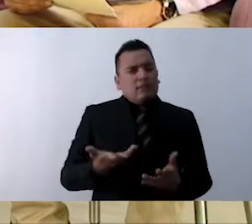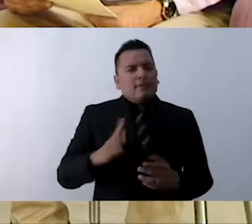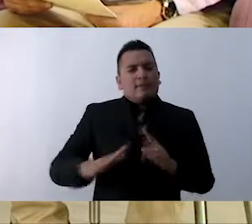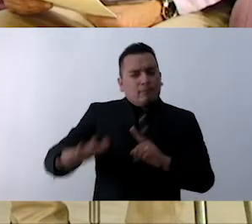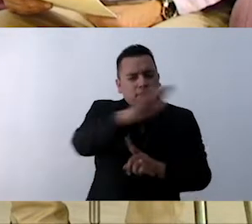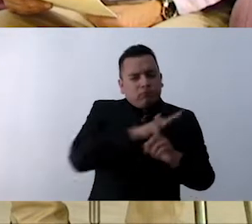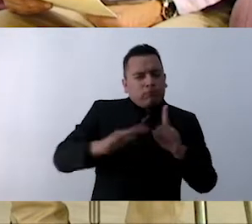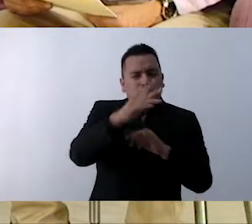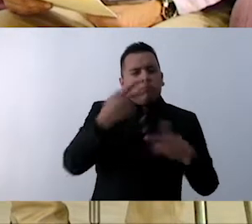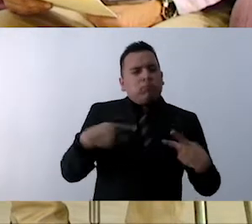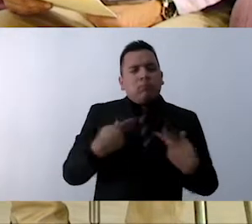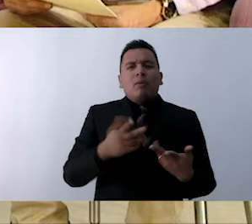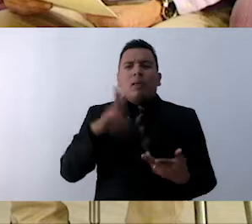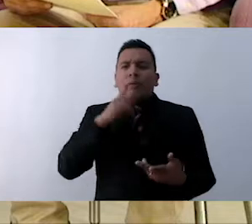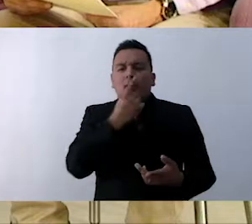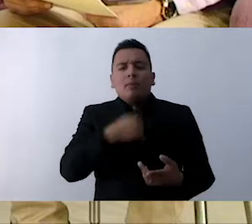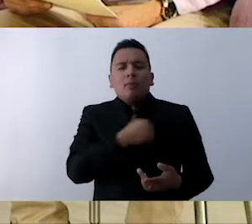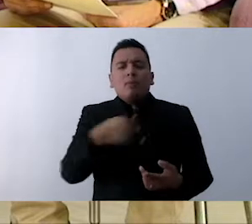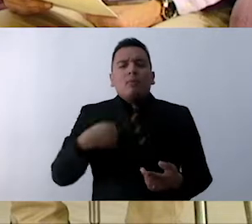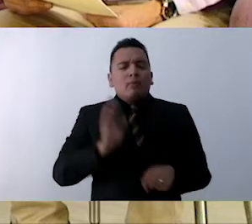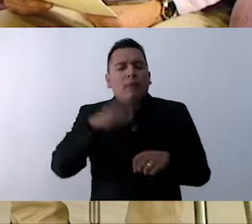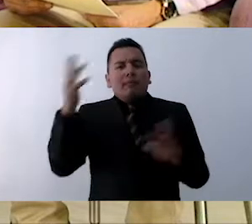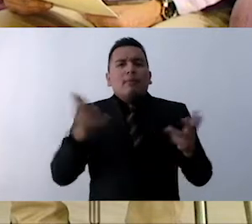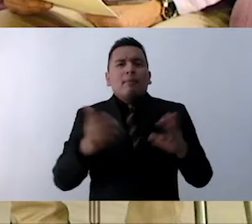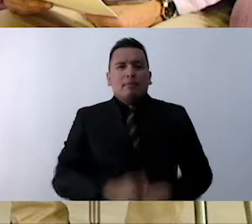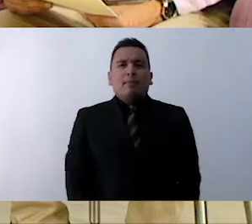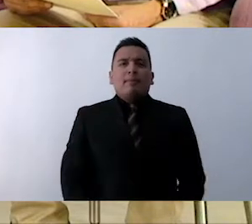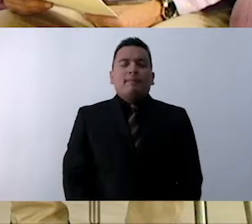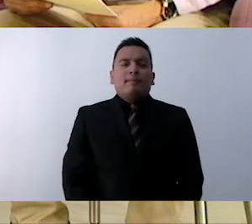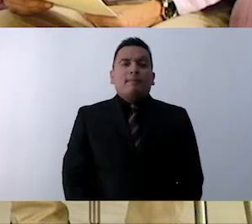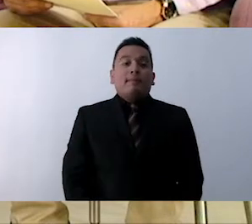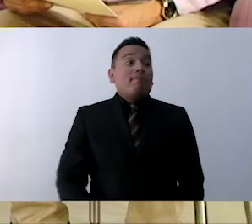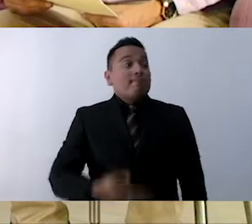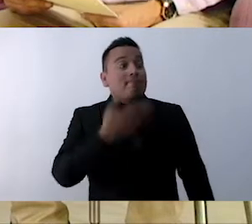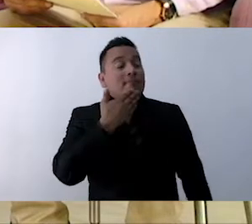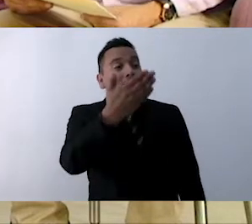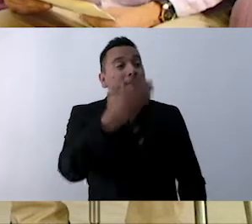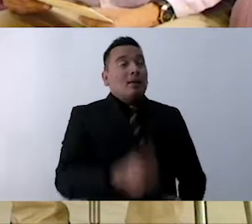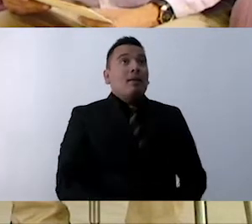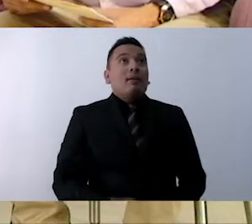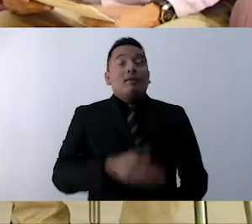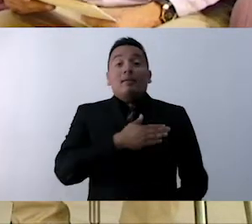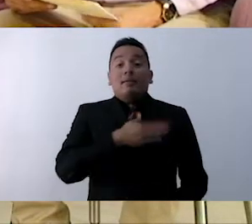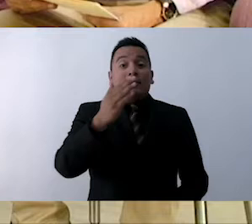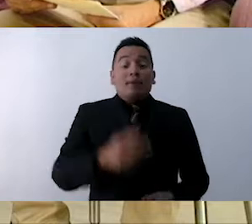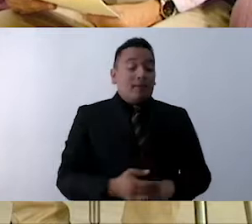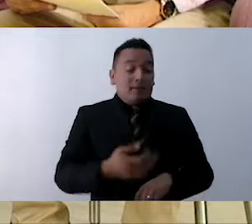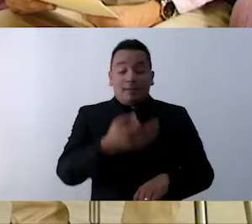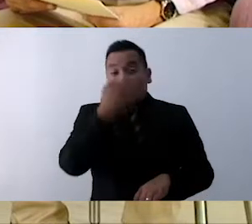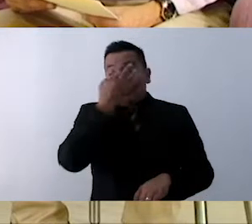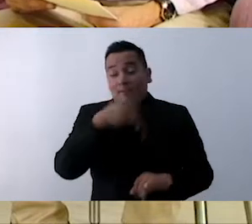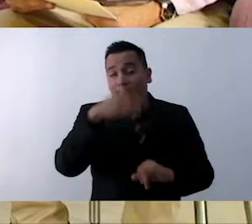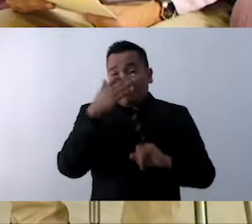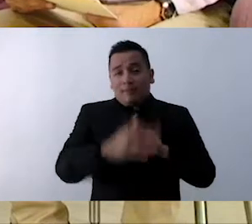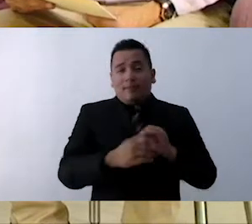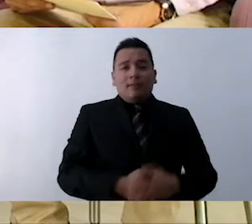perspectiva de la democracia permanente, la democracia exigente, la democracia de 365 días. Muy bien, doctor, vamos ya a acercarnos